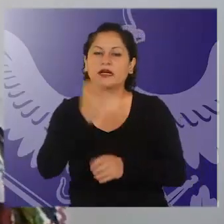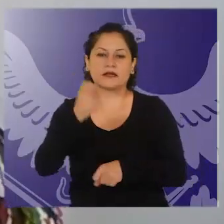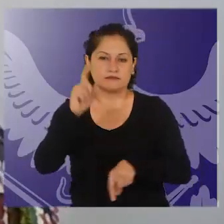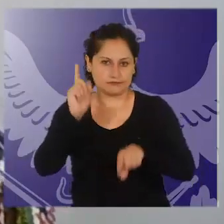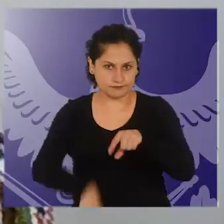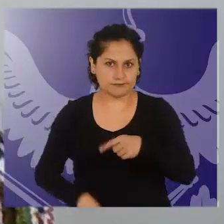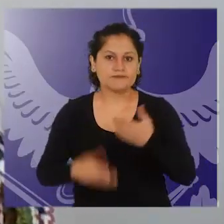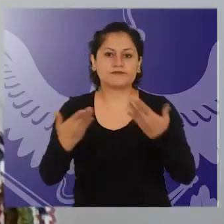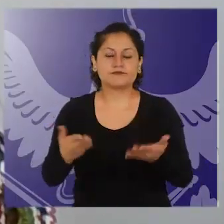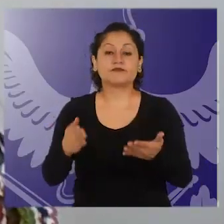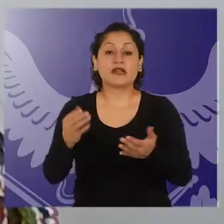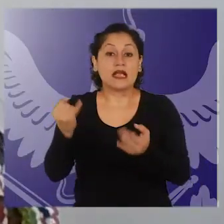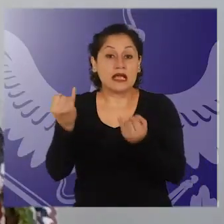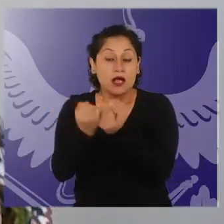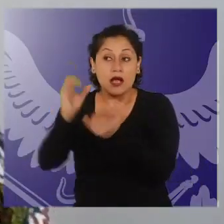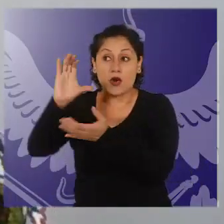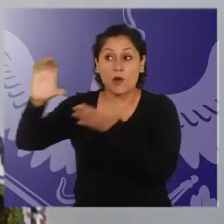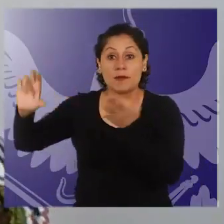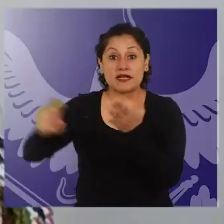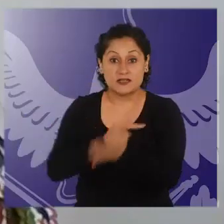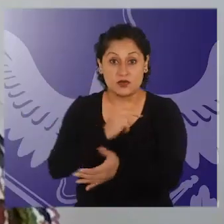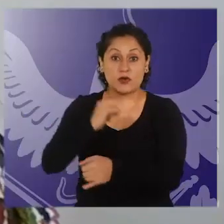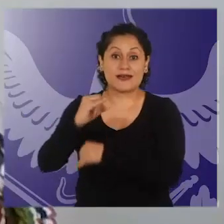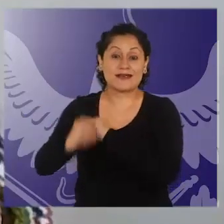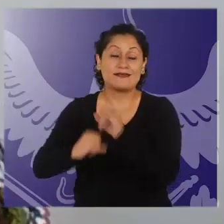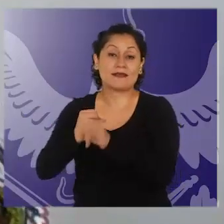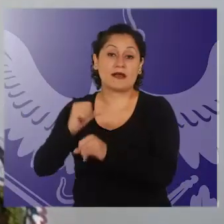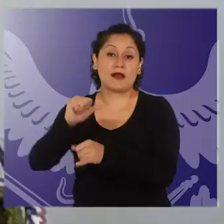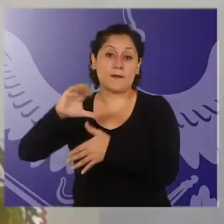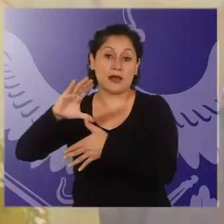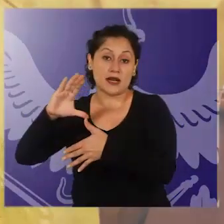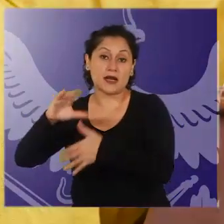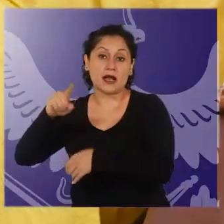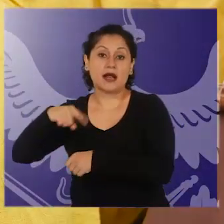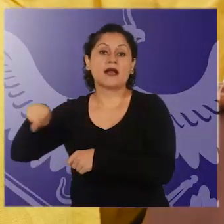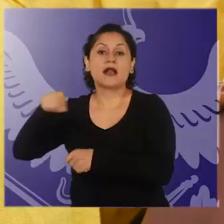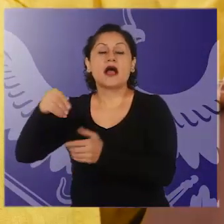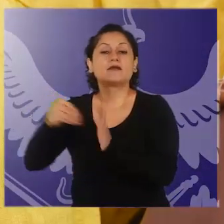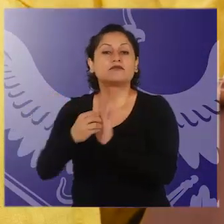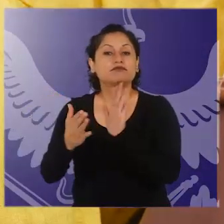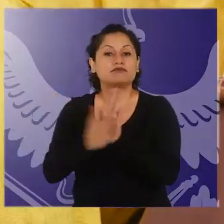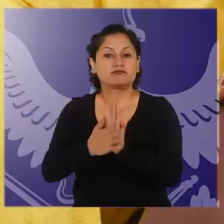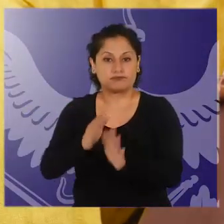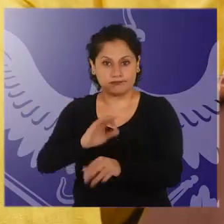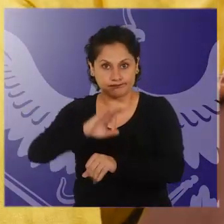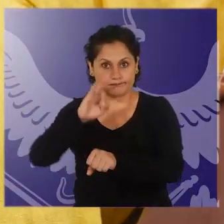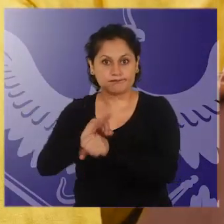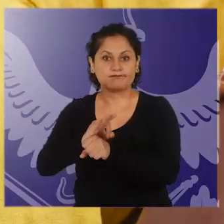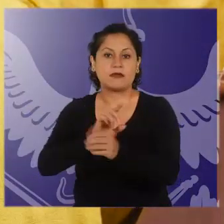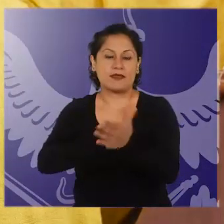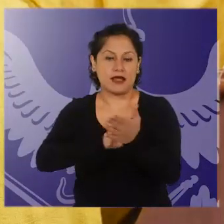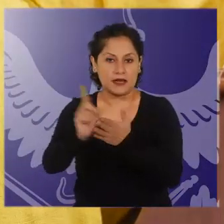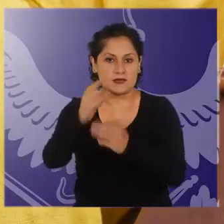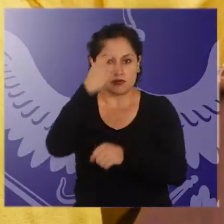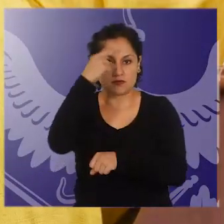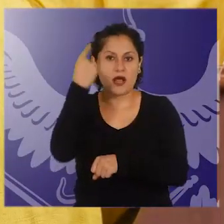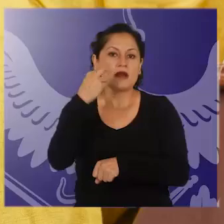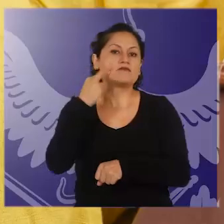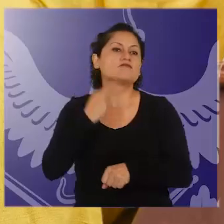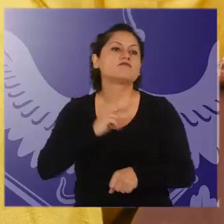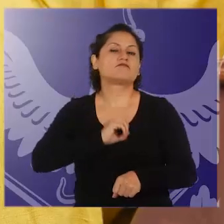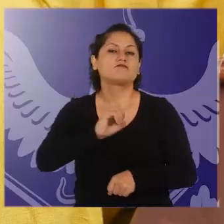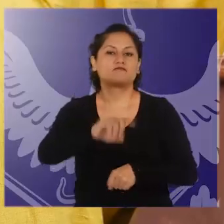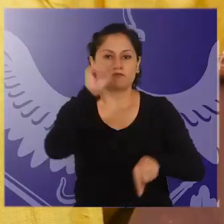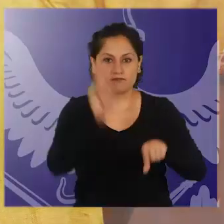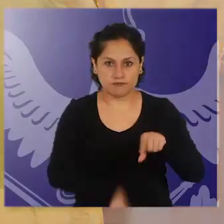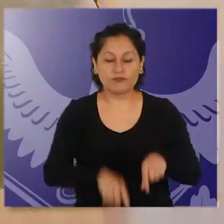dignidad, tal y como lo establece la Convención Interamericana contra el Racismo, la Discriminación Racial y las Formas Conexas de Intolerancia. De igual